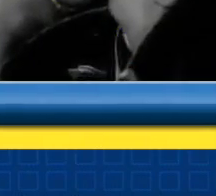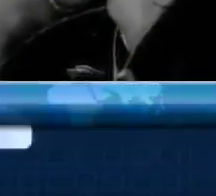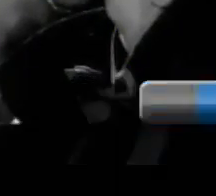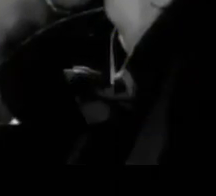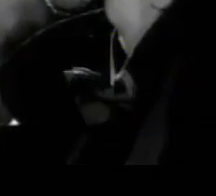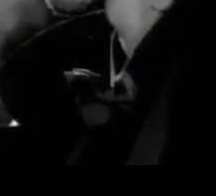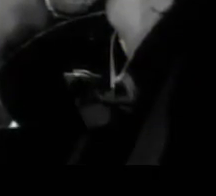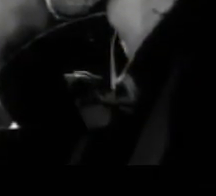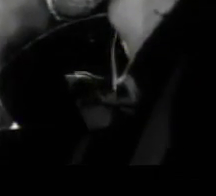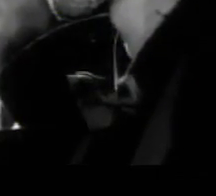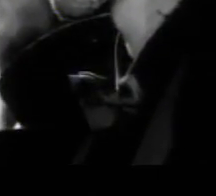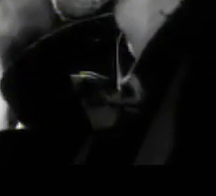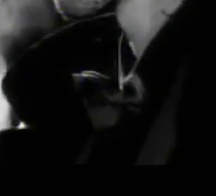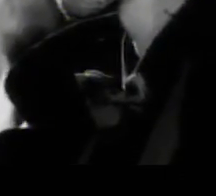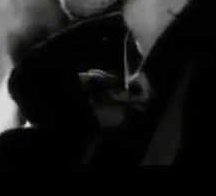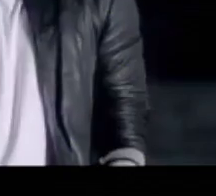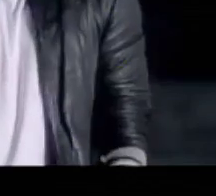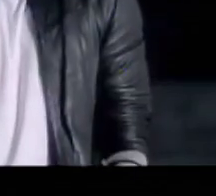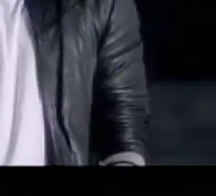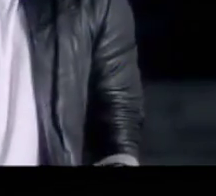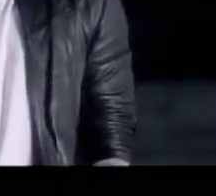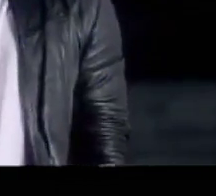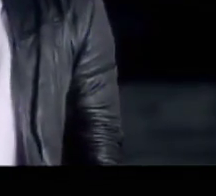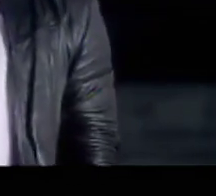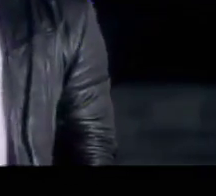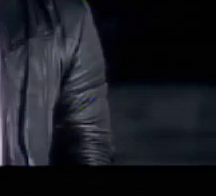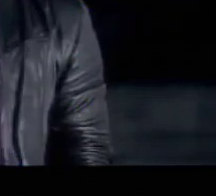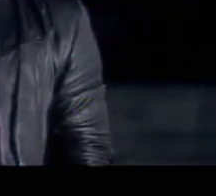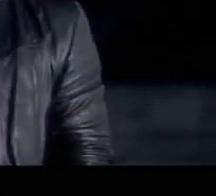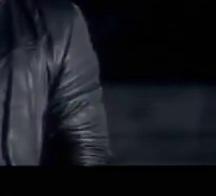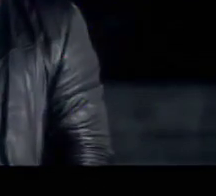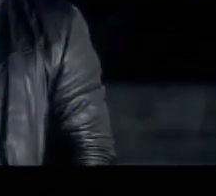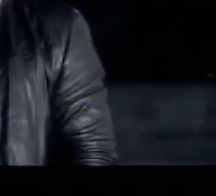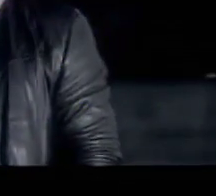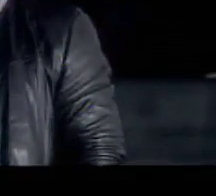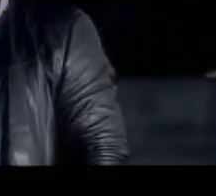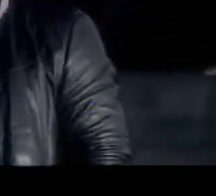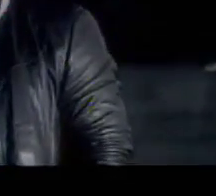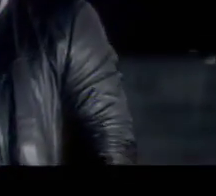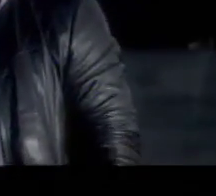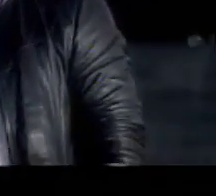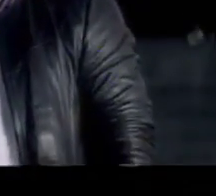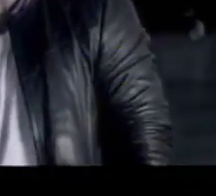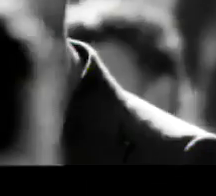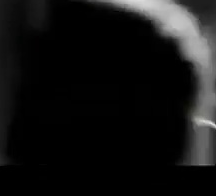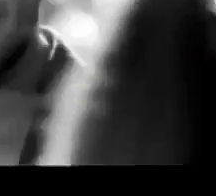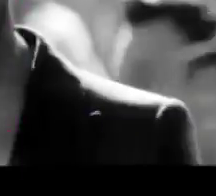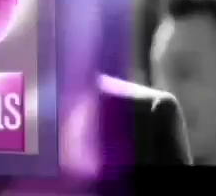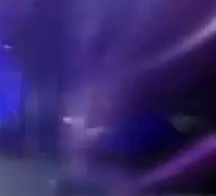besito, ábrete, no vas conmigo. ¿Qué dirías si esta noche te seduzco en mi coche, que se